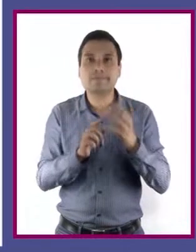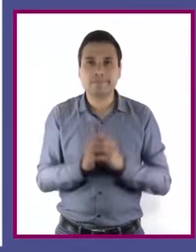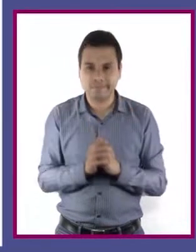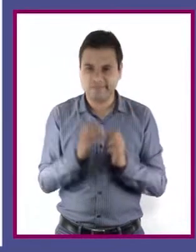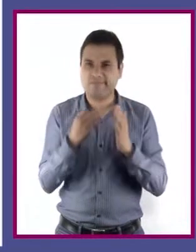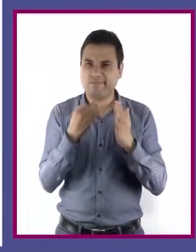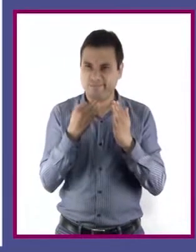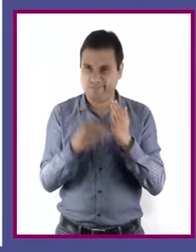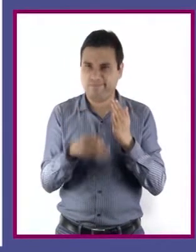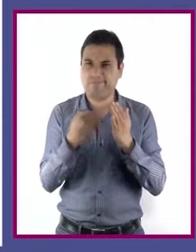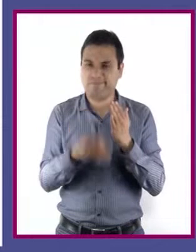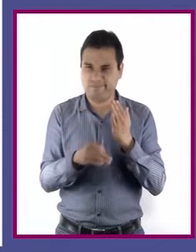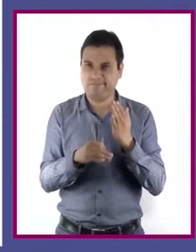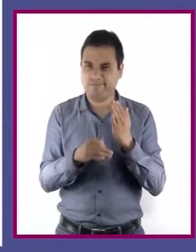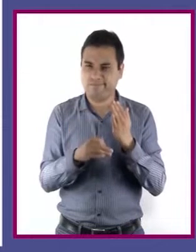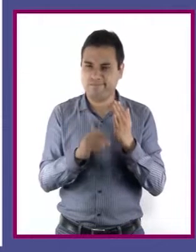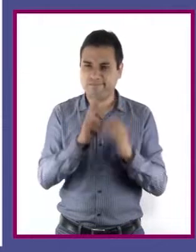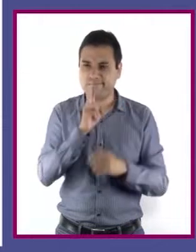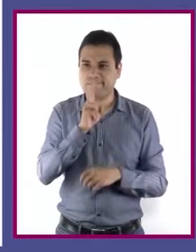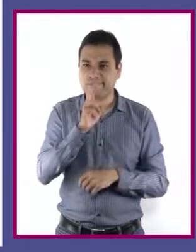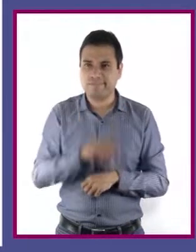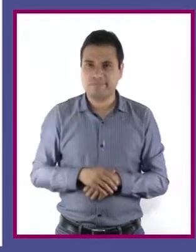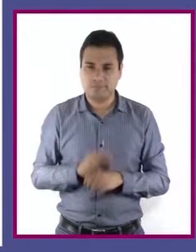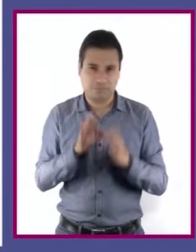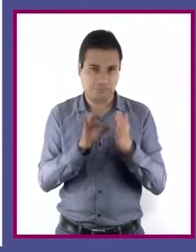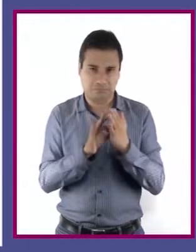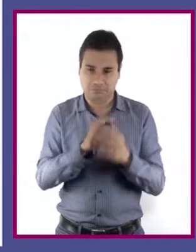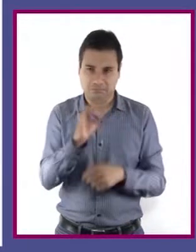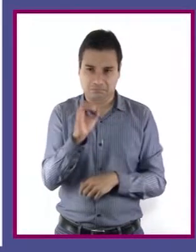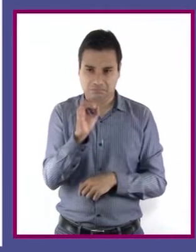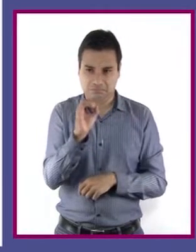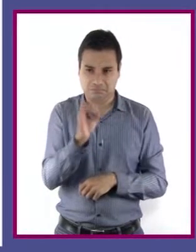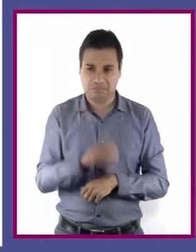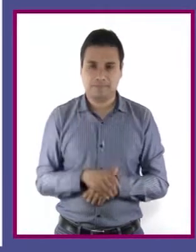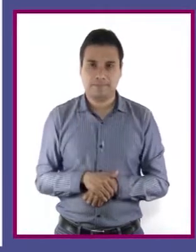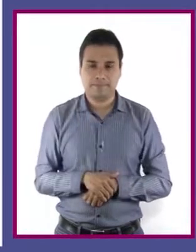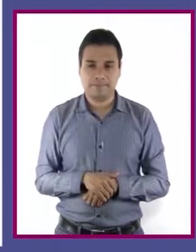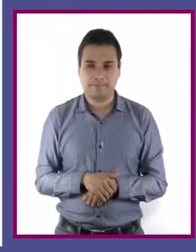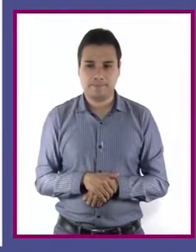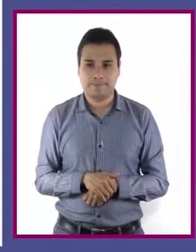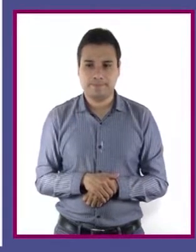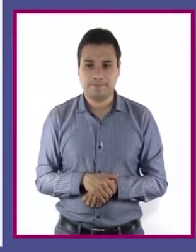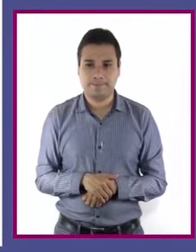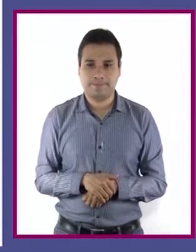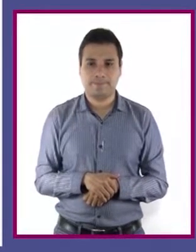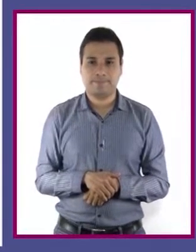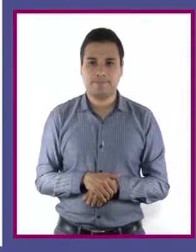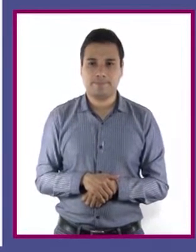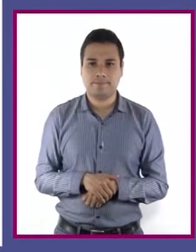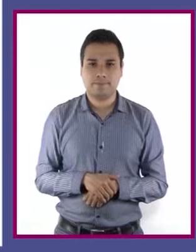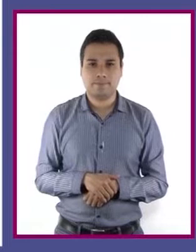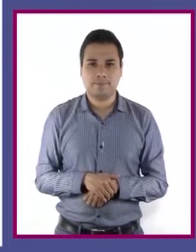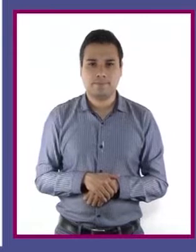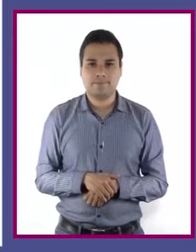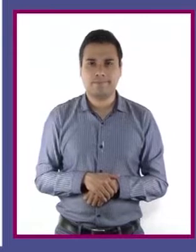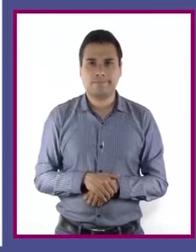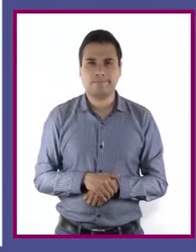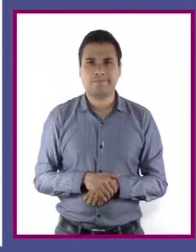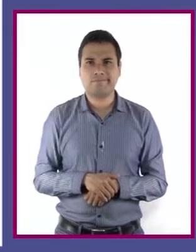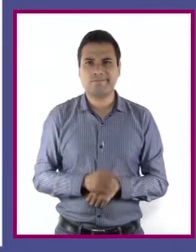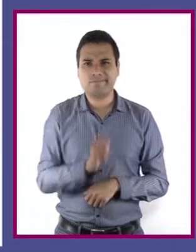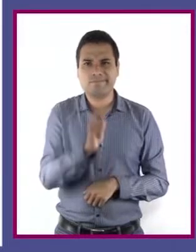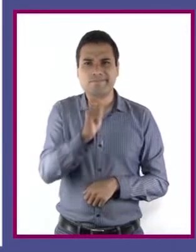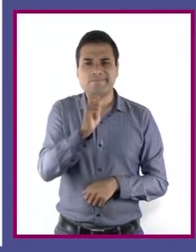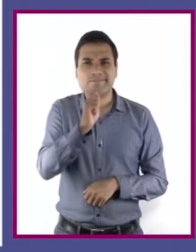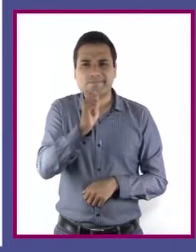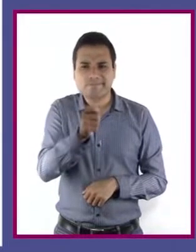por trabajar, al cual no se le asigna ningún punto. Por otro lado, es importante leer a qué corresponde cada una de las valoraciones y su